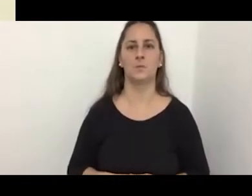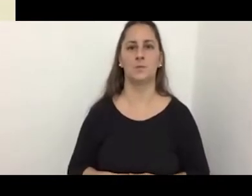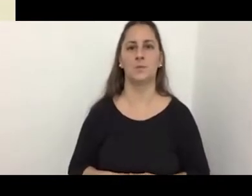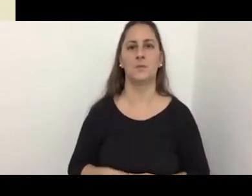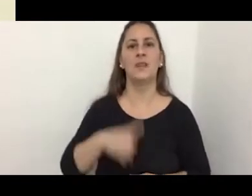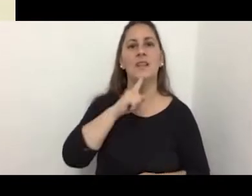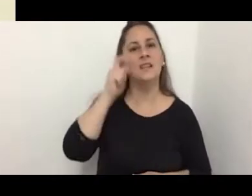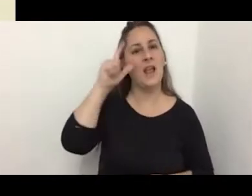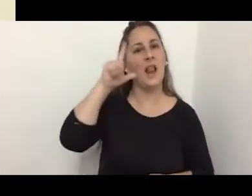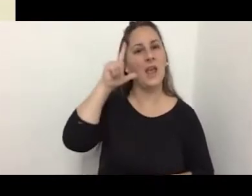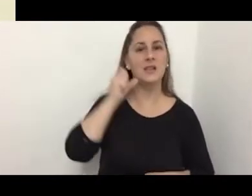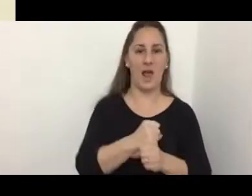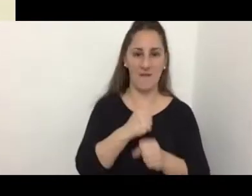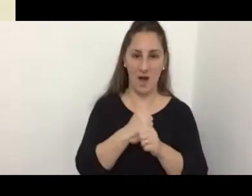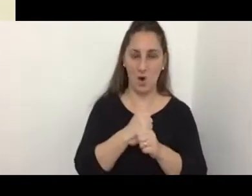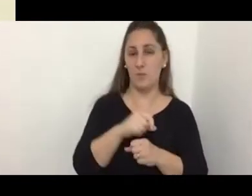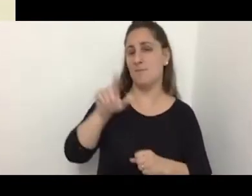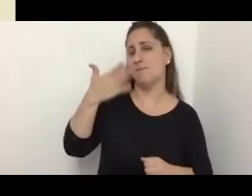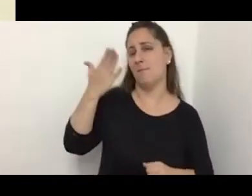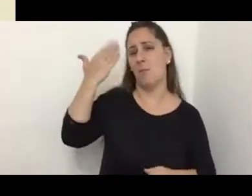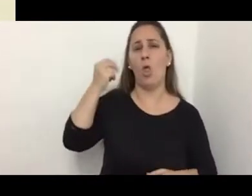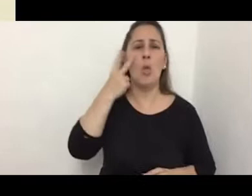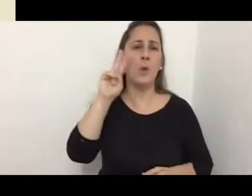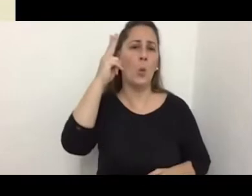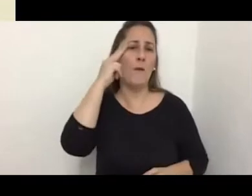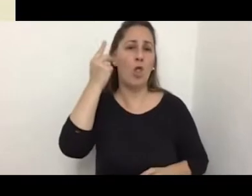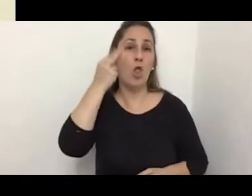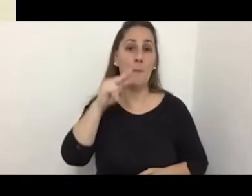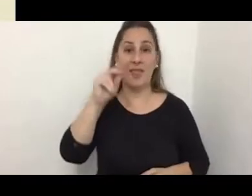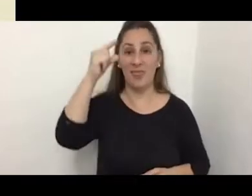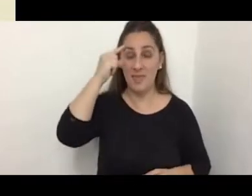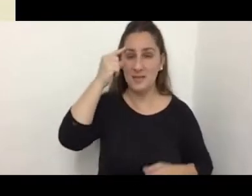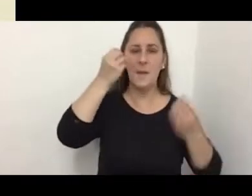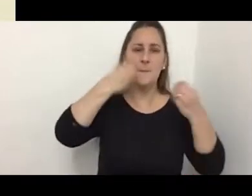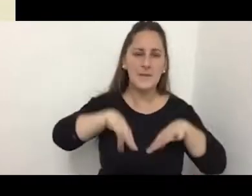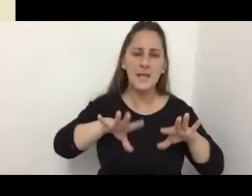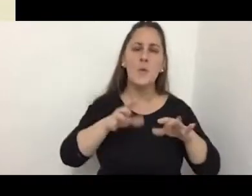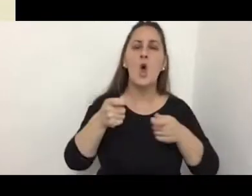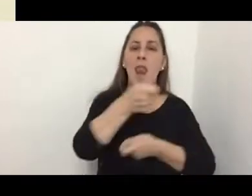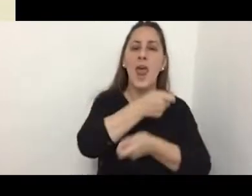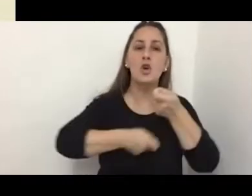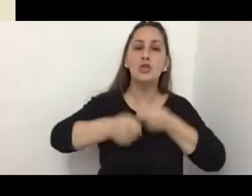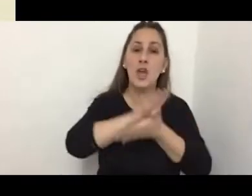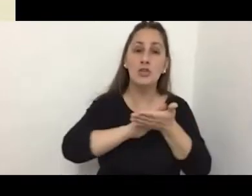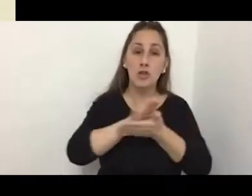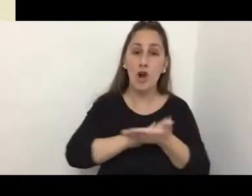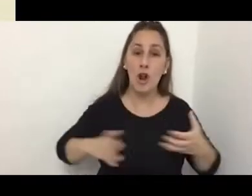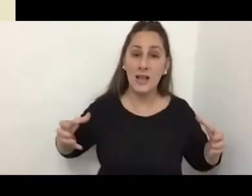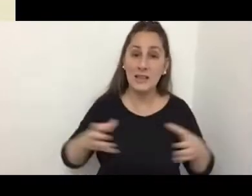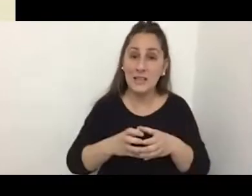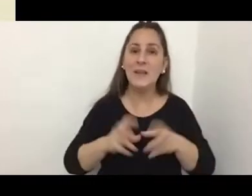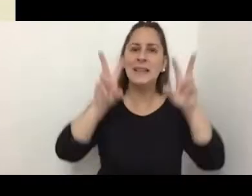Teletrabajo. Nosotros ahí por 2009, 2010, planteamos empezar a discutir por la negociación colectiva las temáticas del